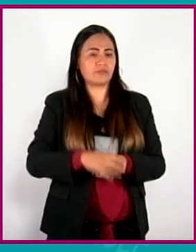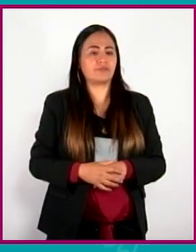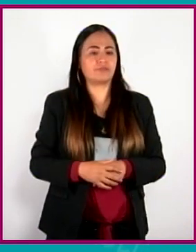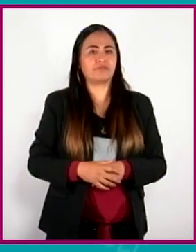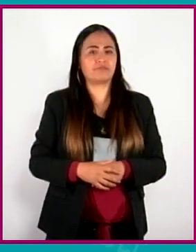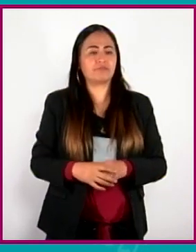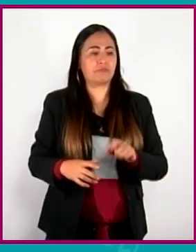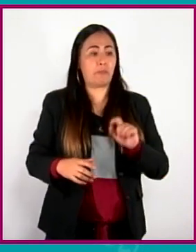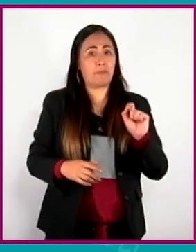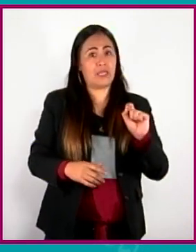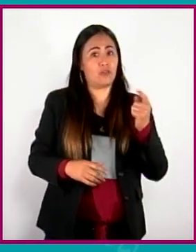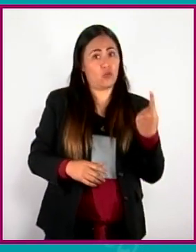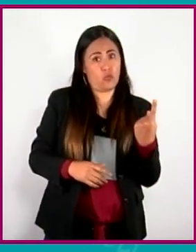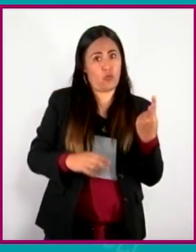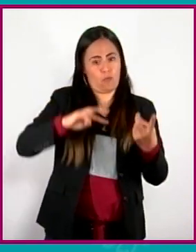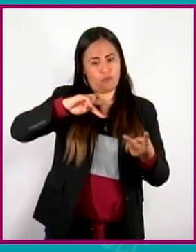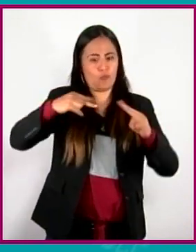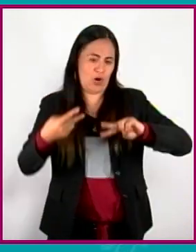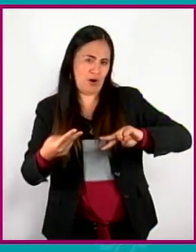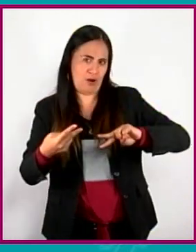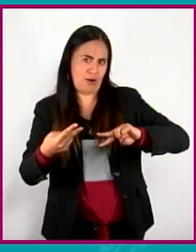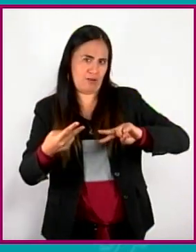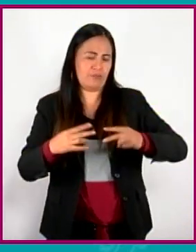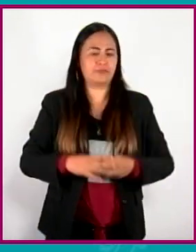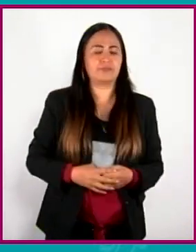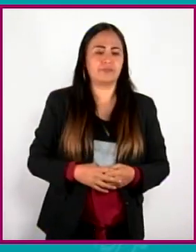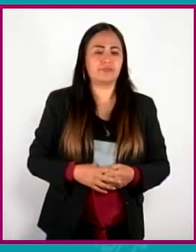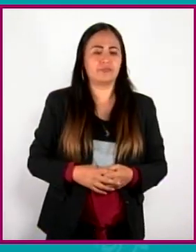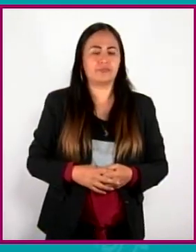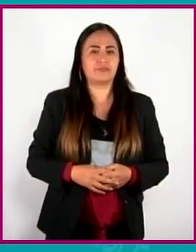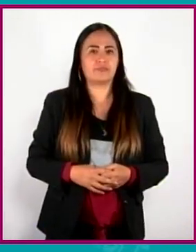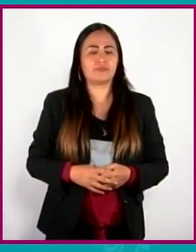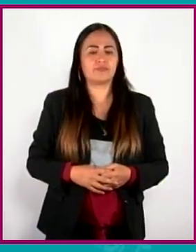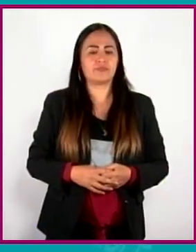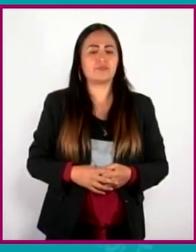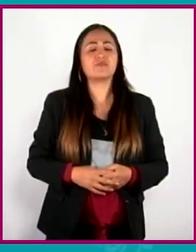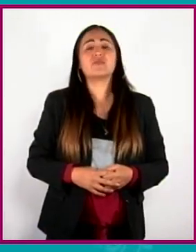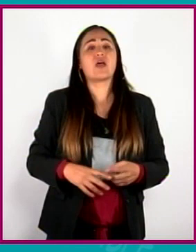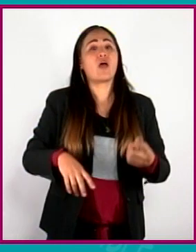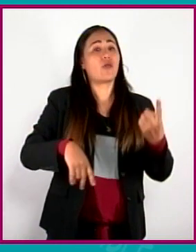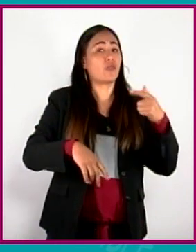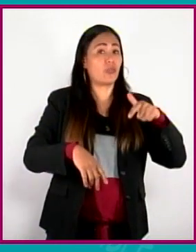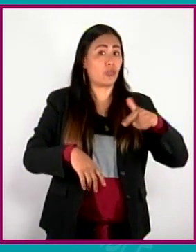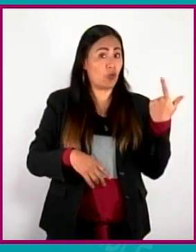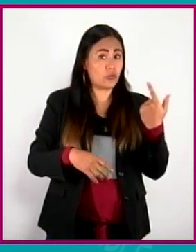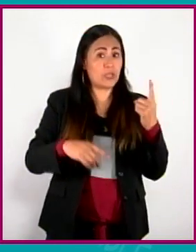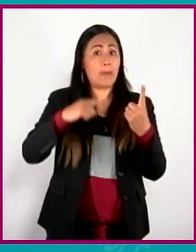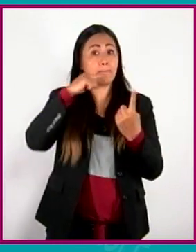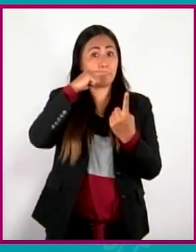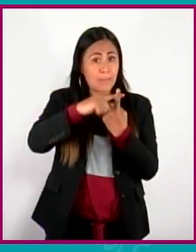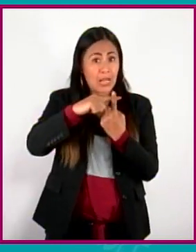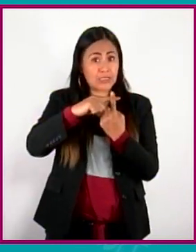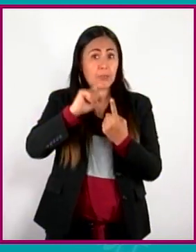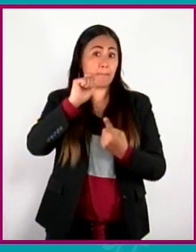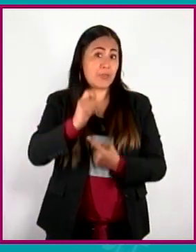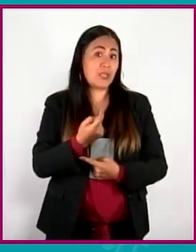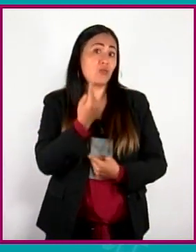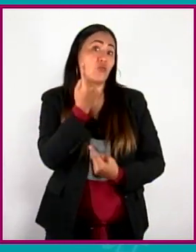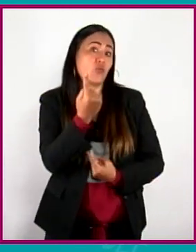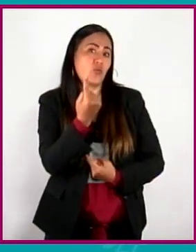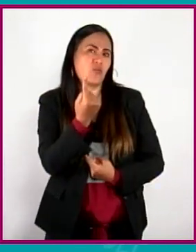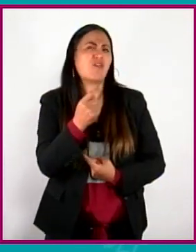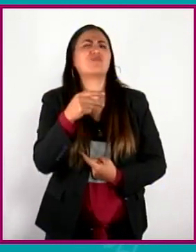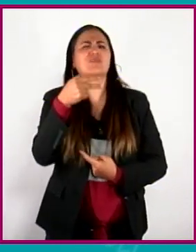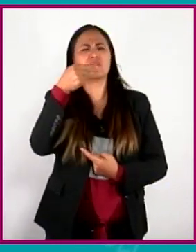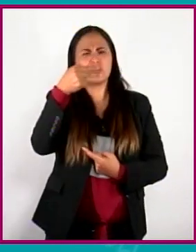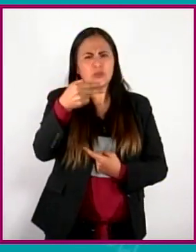igual a 21. ¿Qué pasaría si tomamos el número 12 y lo sumamos con su simétrico, es decir, 21?